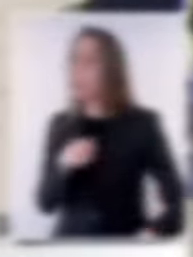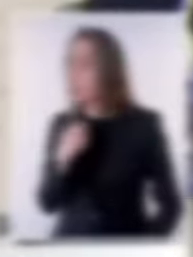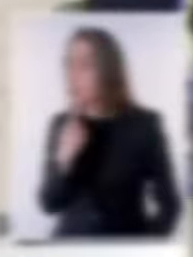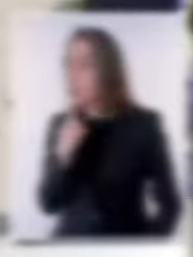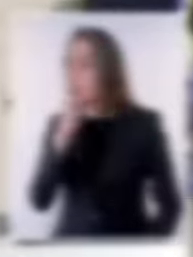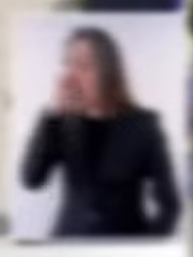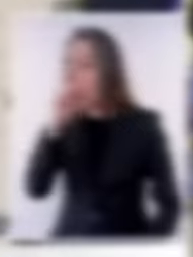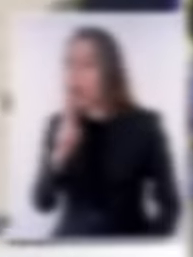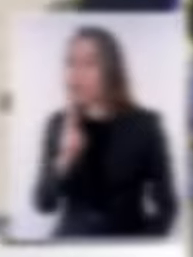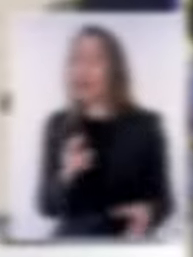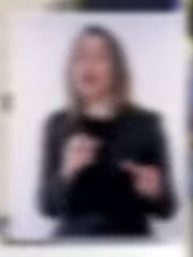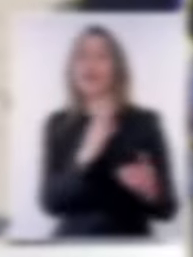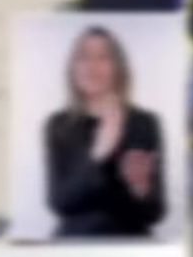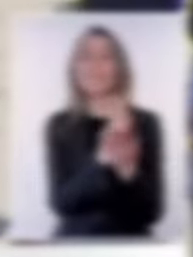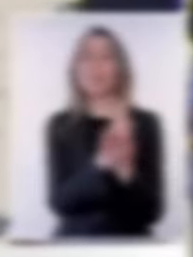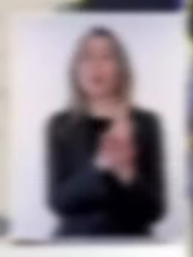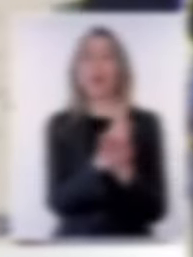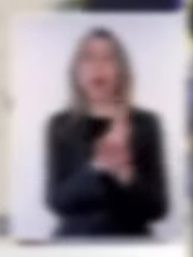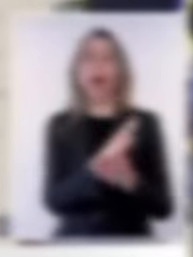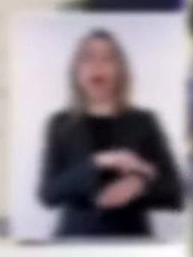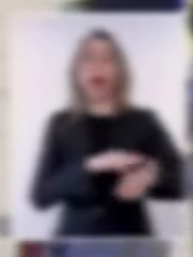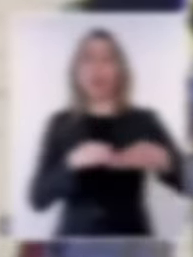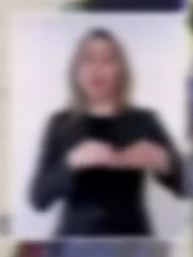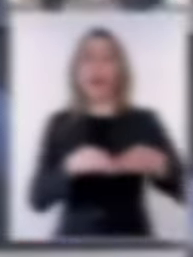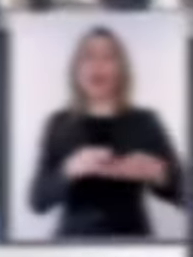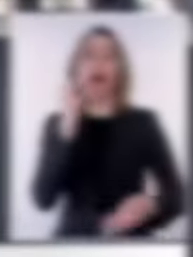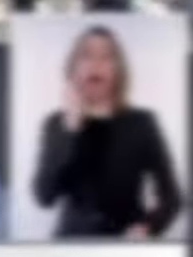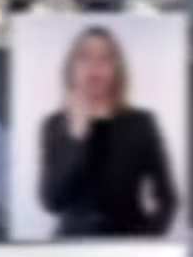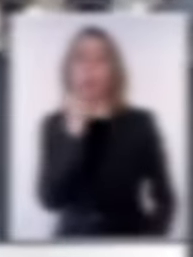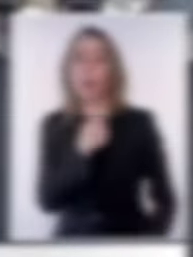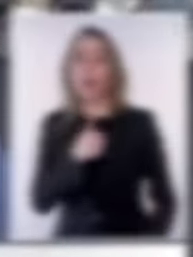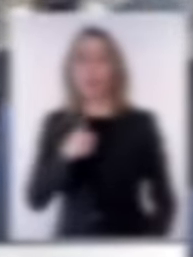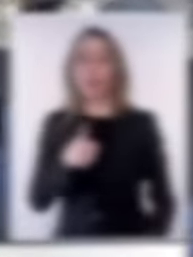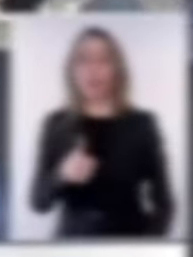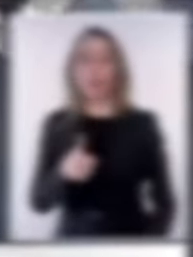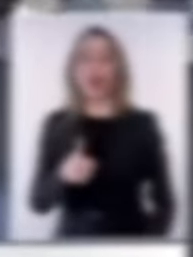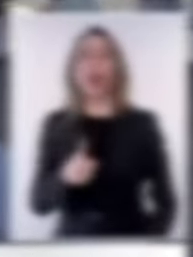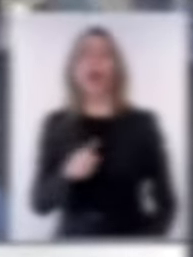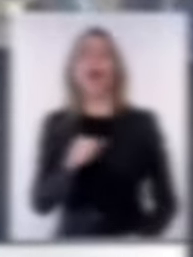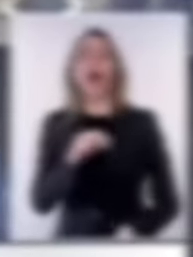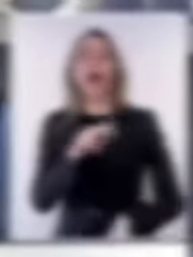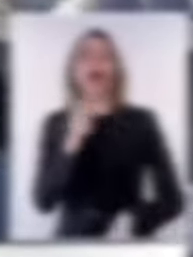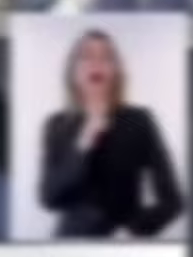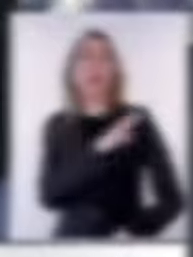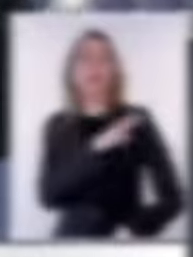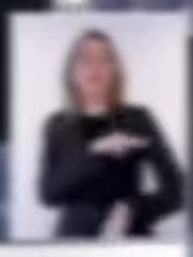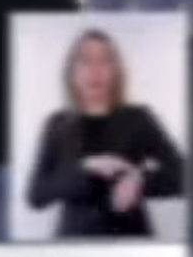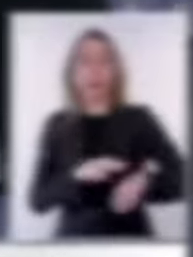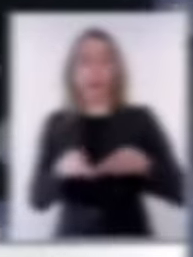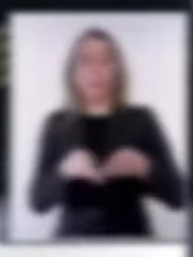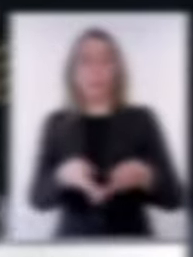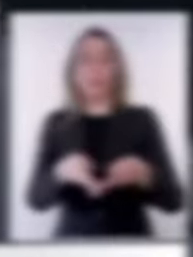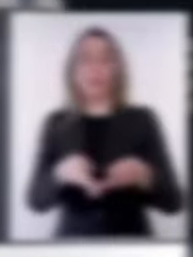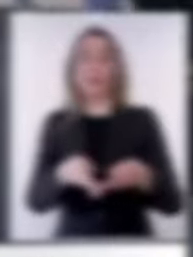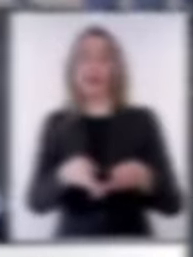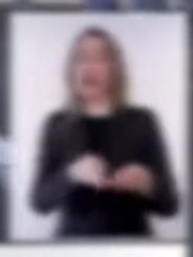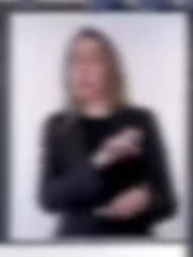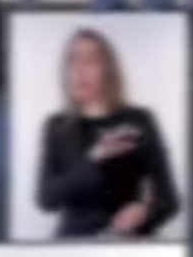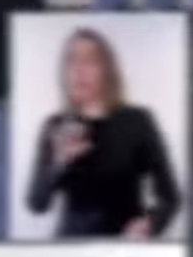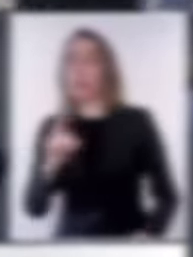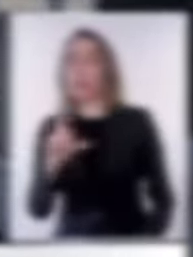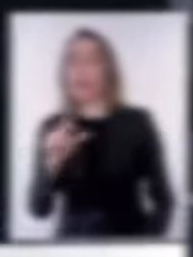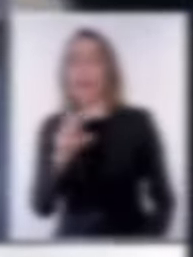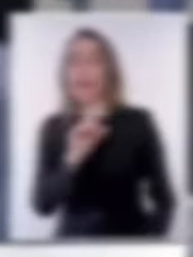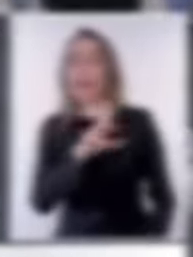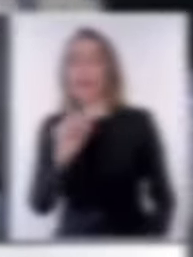Tenores, la Escuela Naval Arturo Prat, al mando de su director, capitán de navío Gonzalo Tapen de la Carrera,